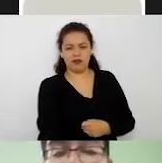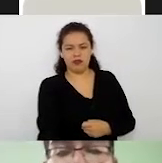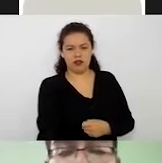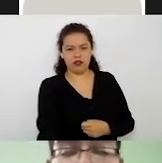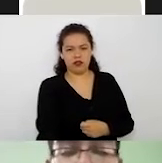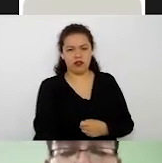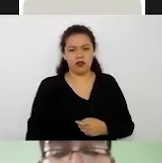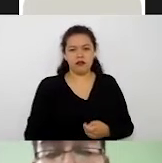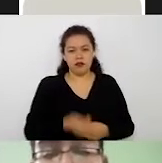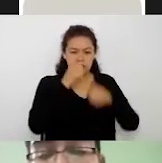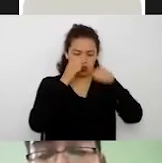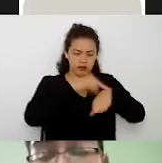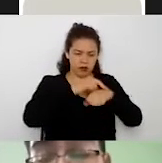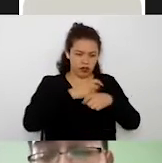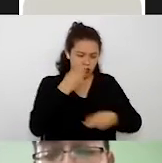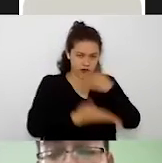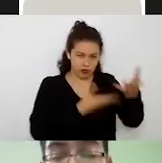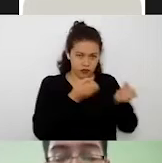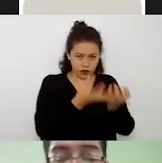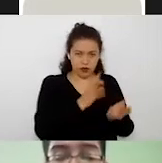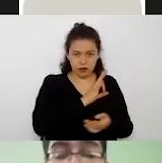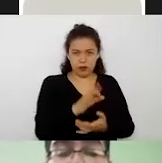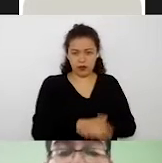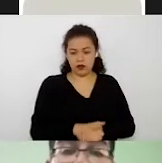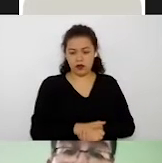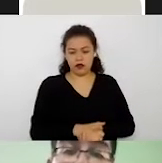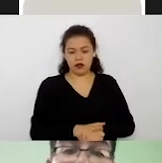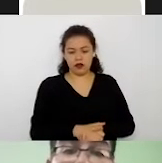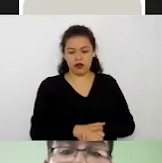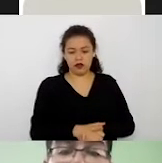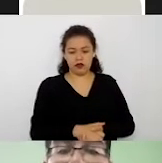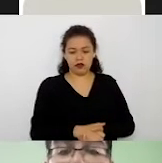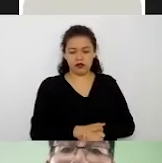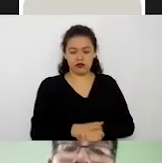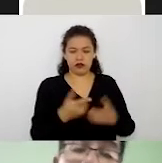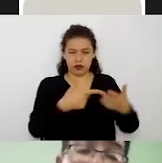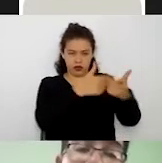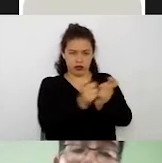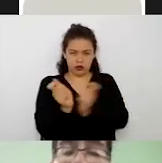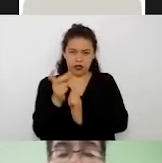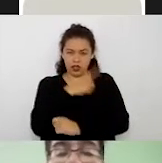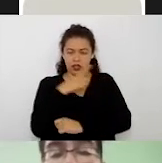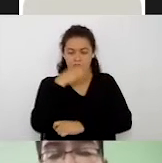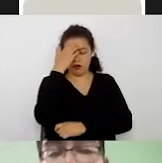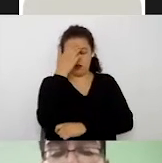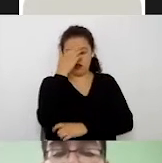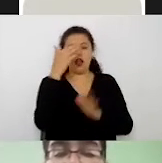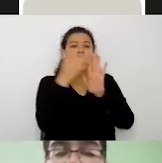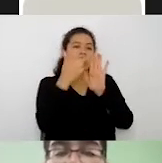primeros auxilios a alguna persona que lo necesite, tener en cuenta que como soy multibrigadista tengo que conocer el protocolo a